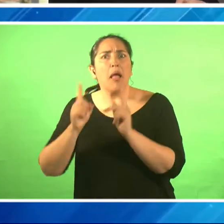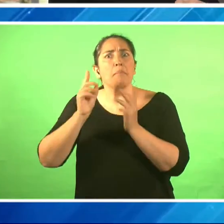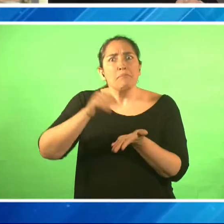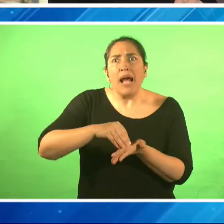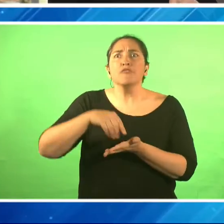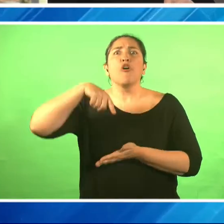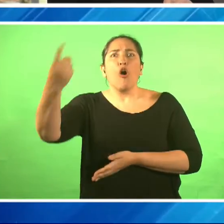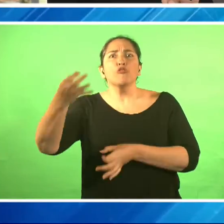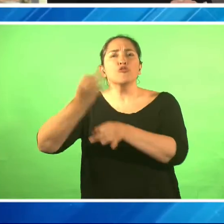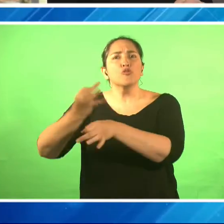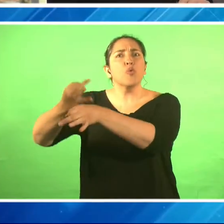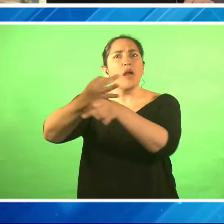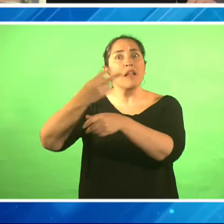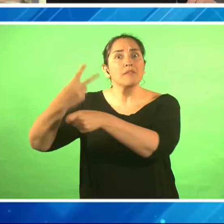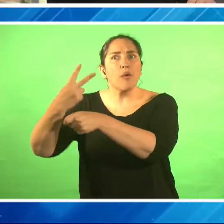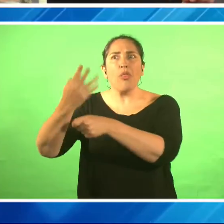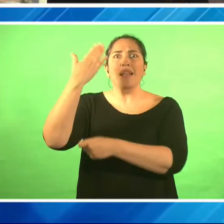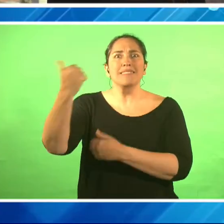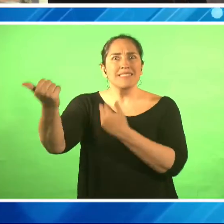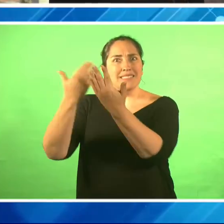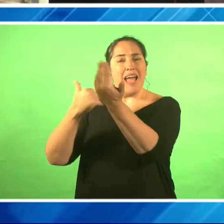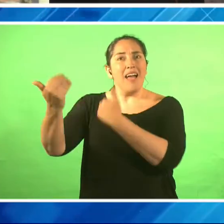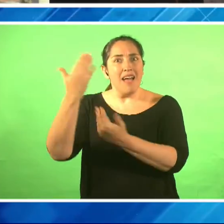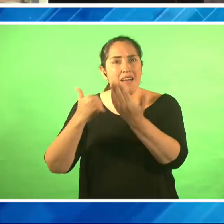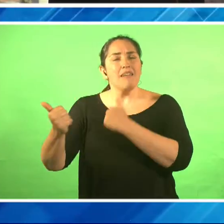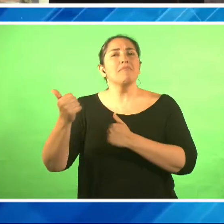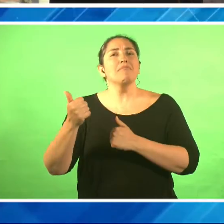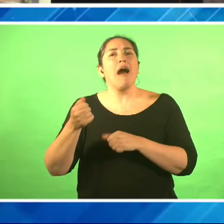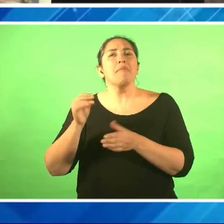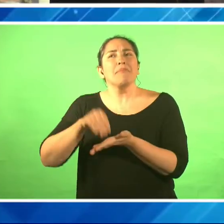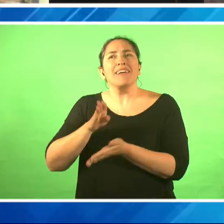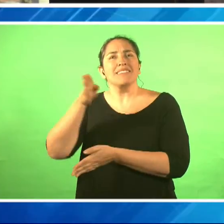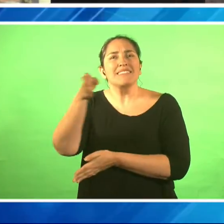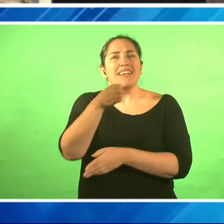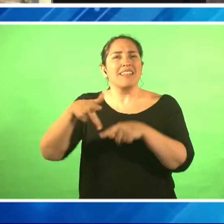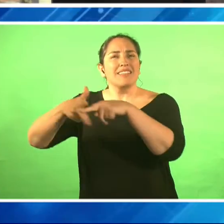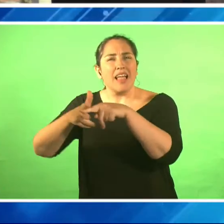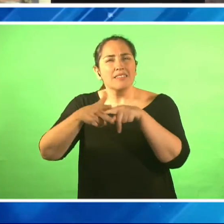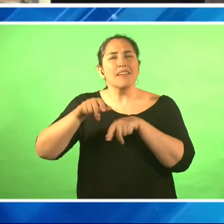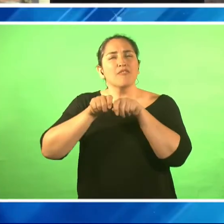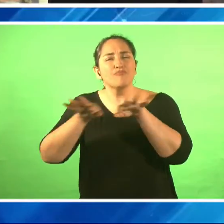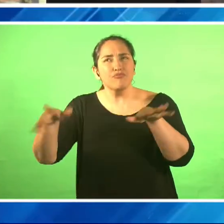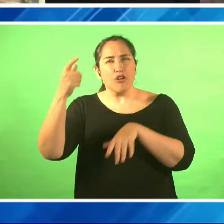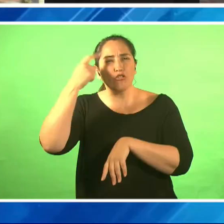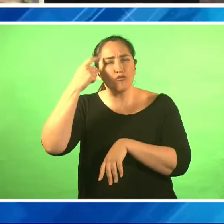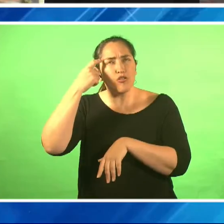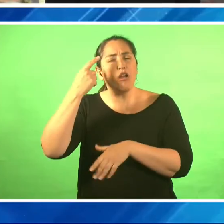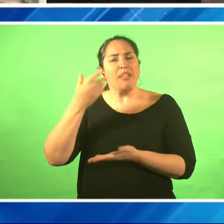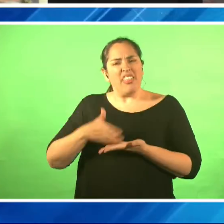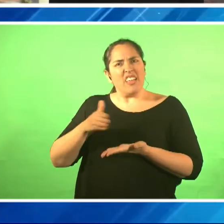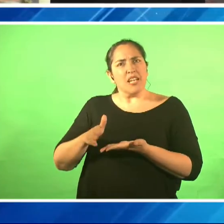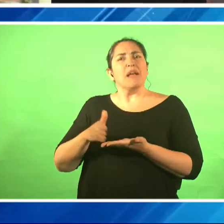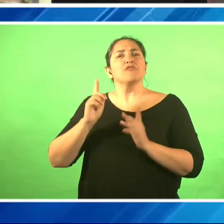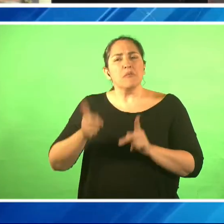colegios secundarios específicamente para desarrollar distintos talleres de concientización sobre actos discriminatorios y